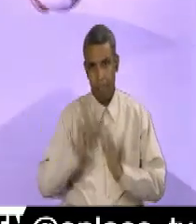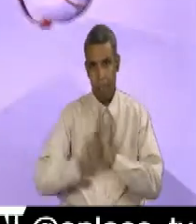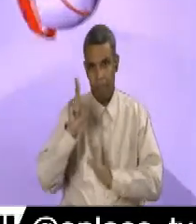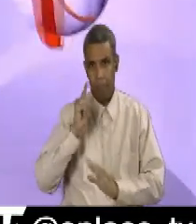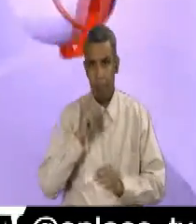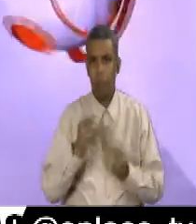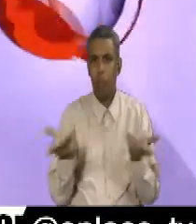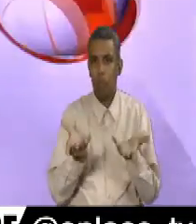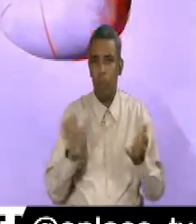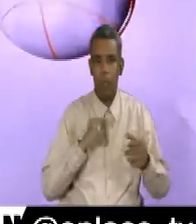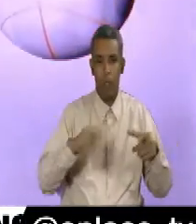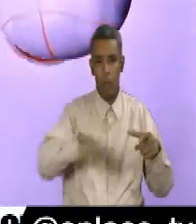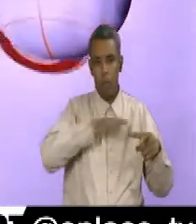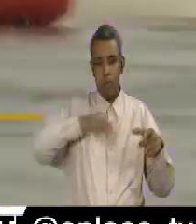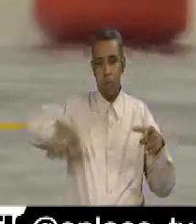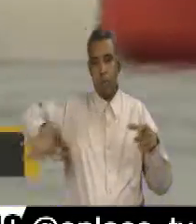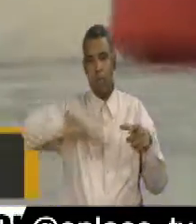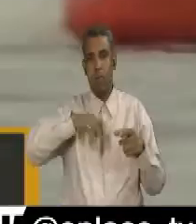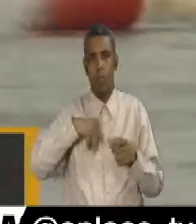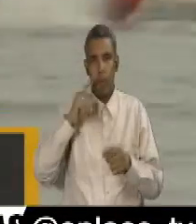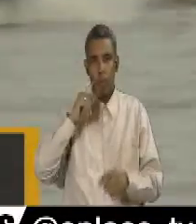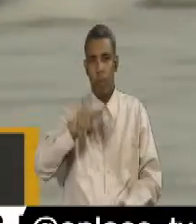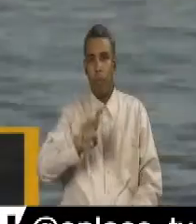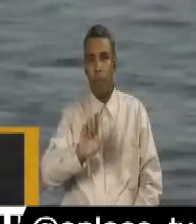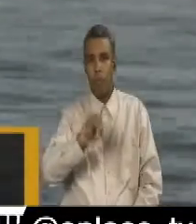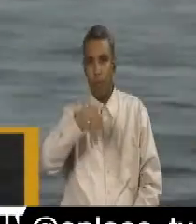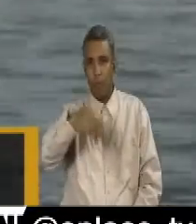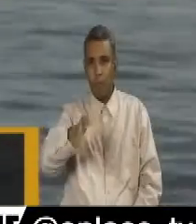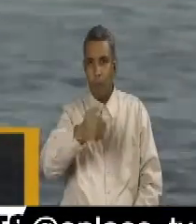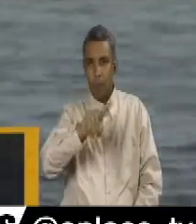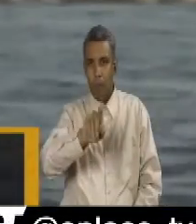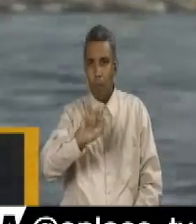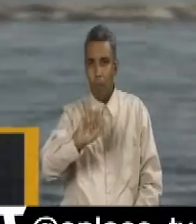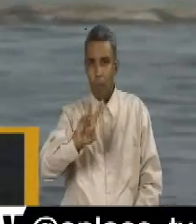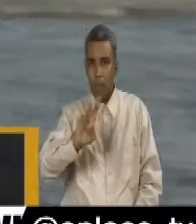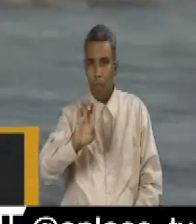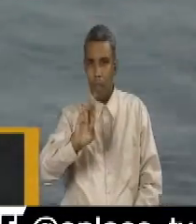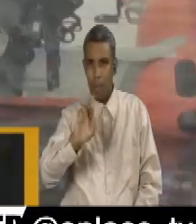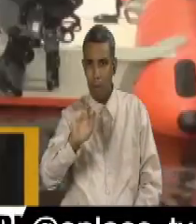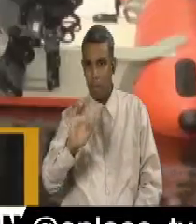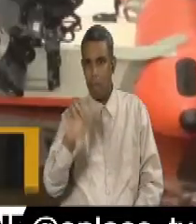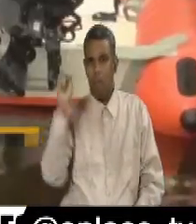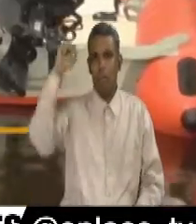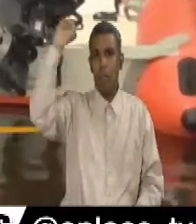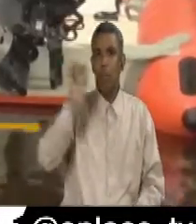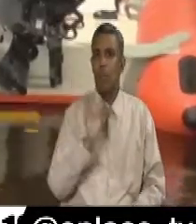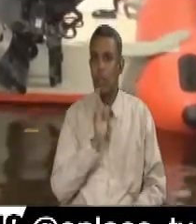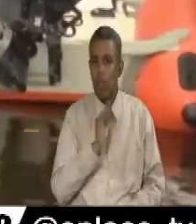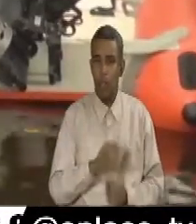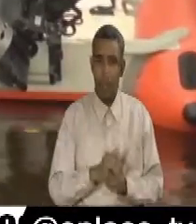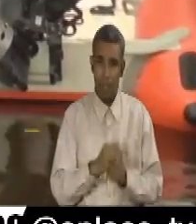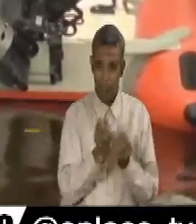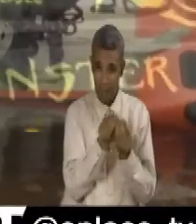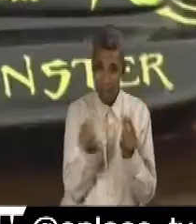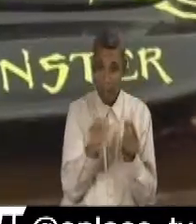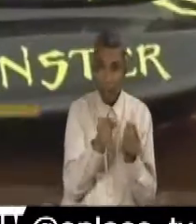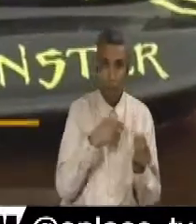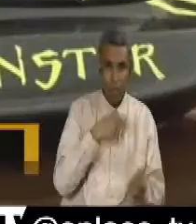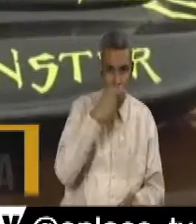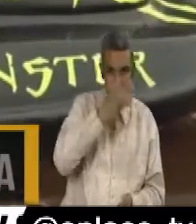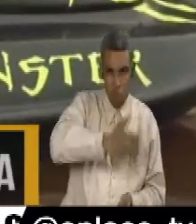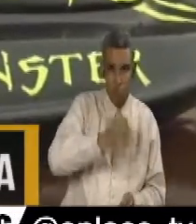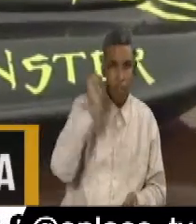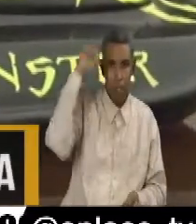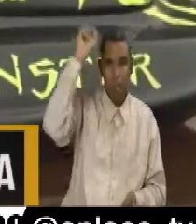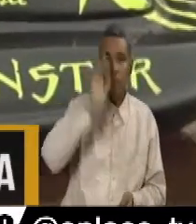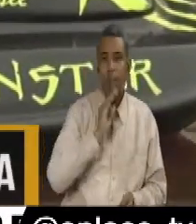San Silvestre. Los podium fueron distribuidos de la siguiente manera en cada una de sus categorías. En la infantil, el título de